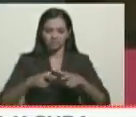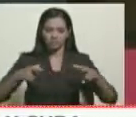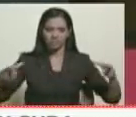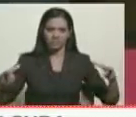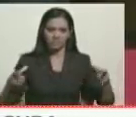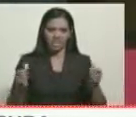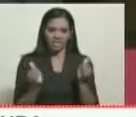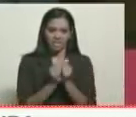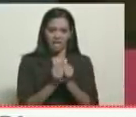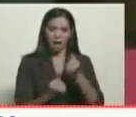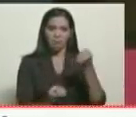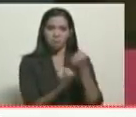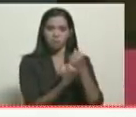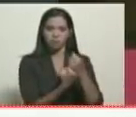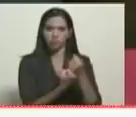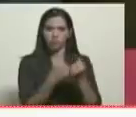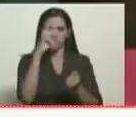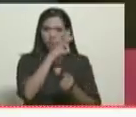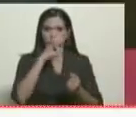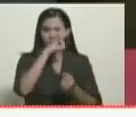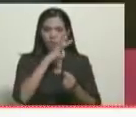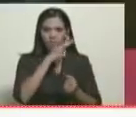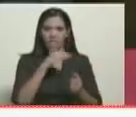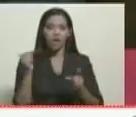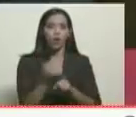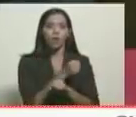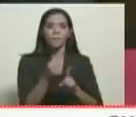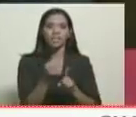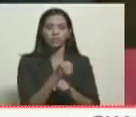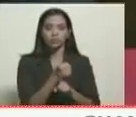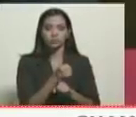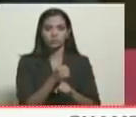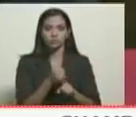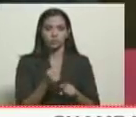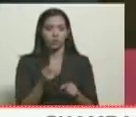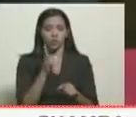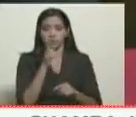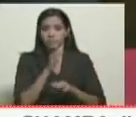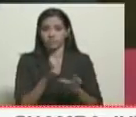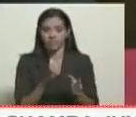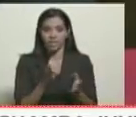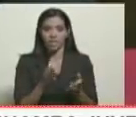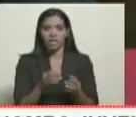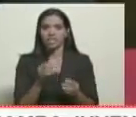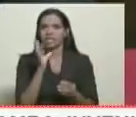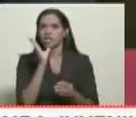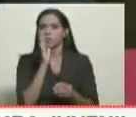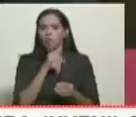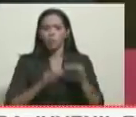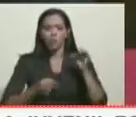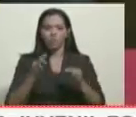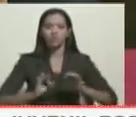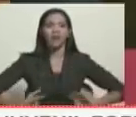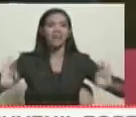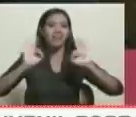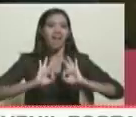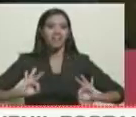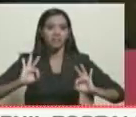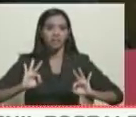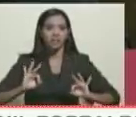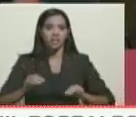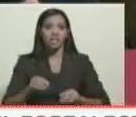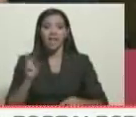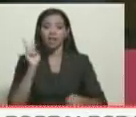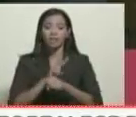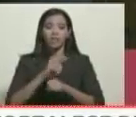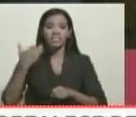crimen y se plegó a los asesinos y a los golpistas a un punto tal que no judicializó a nadie. Ni siquiera los que violaron